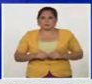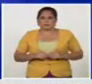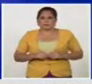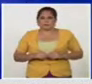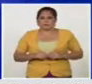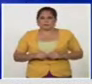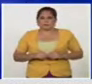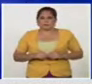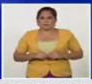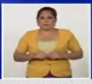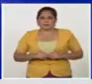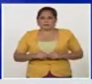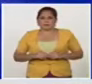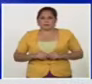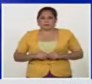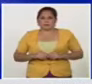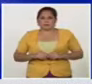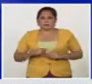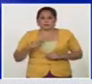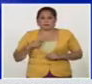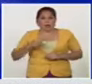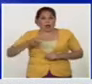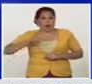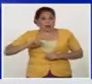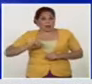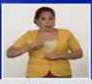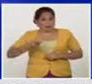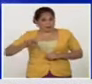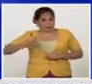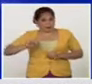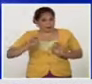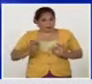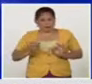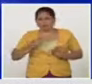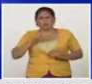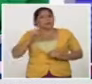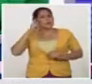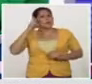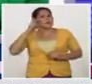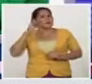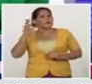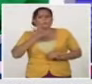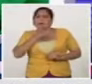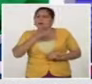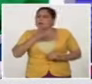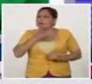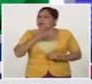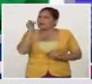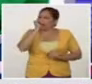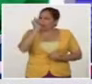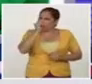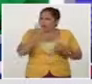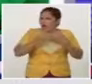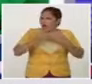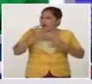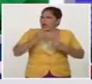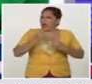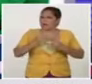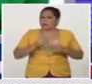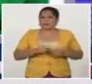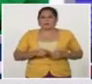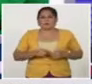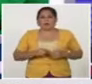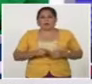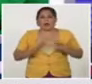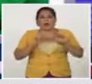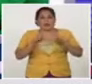doctor. Ya ayer yo veía, no sé, ahora realmente no recuerdo, ¿no? Creo que era un reportaje, un spot en el cual